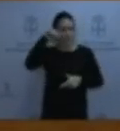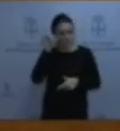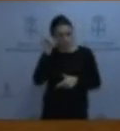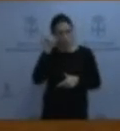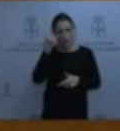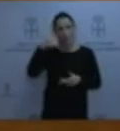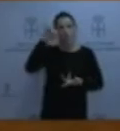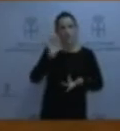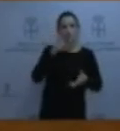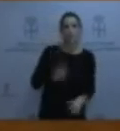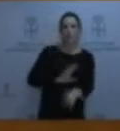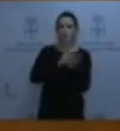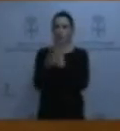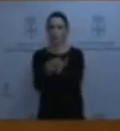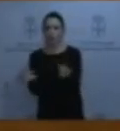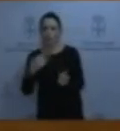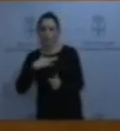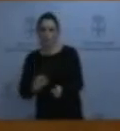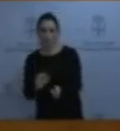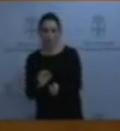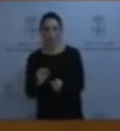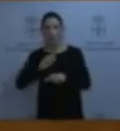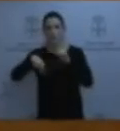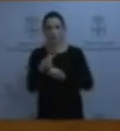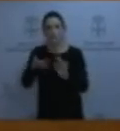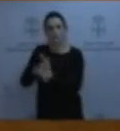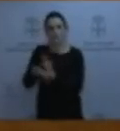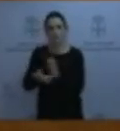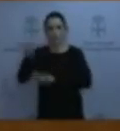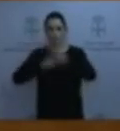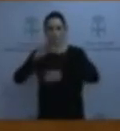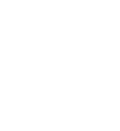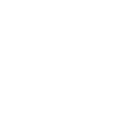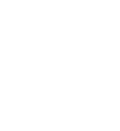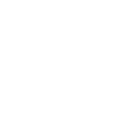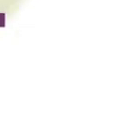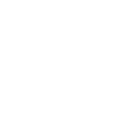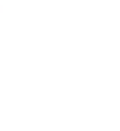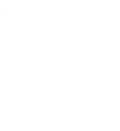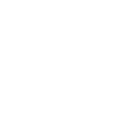convertirse en un muerto más que cargar a las espaldas del Gobierno asturiano. Gracias.